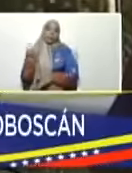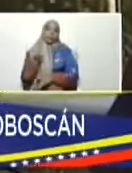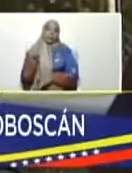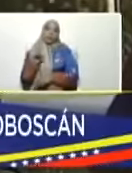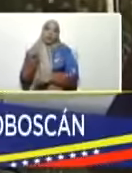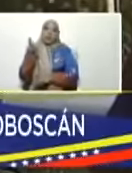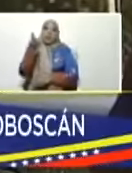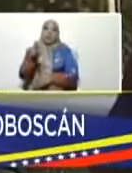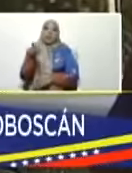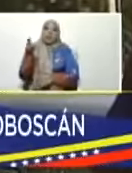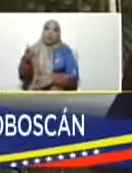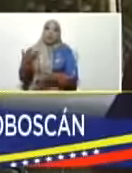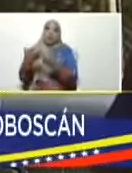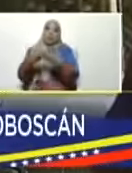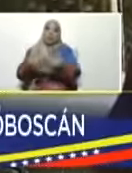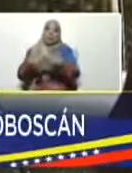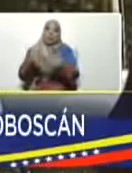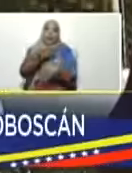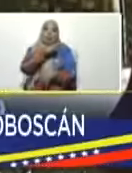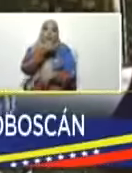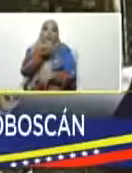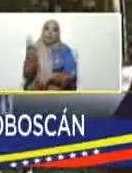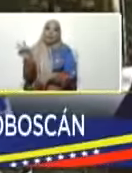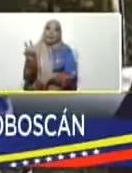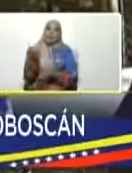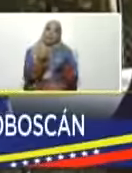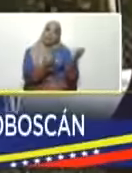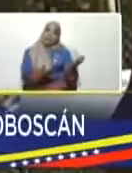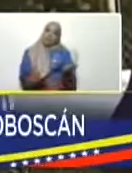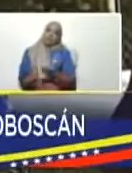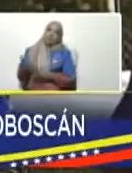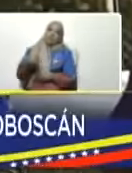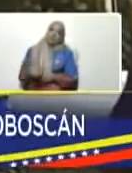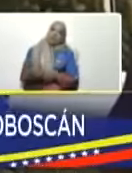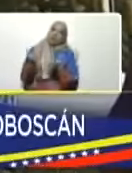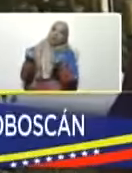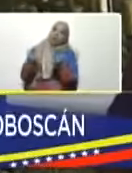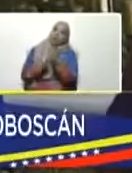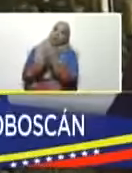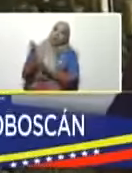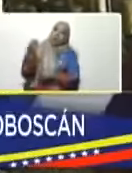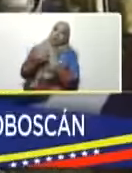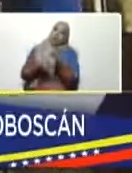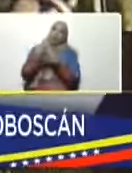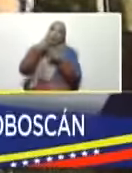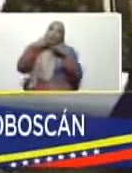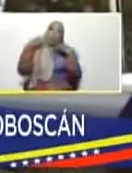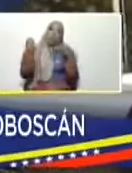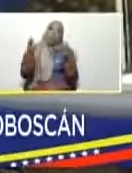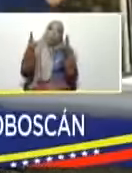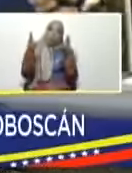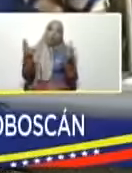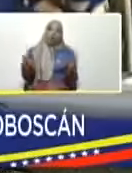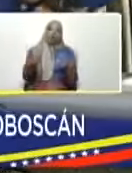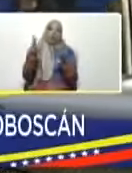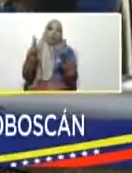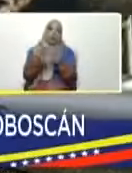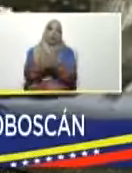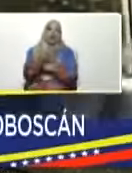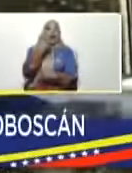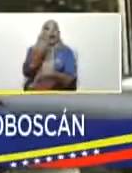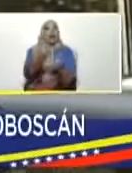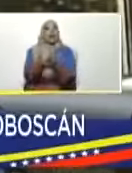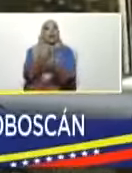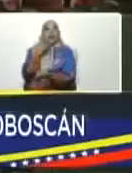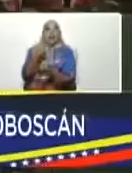mundo, veníos, que Venezuela es la tierra de la promesa y de las oportunidades. Bueno, muchas gracias a los empresarios, a